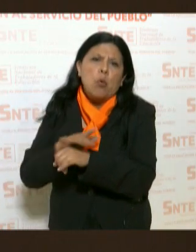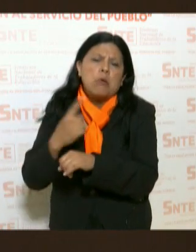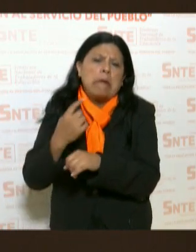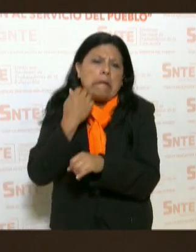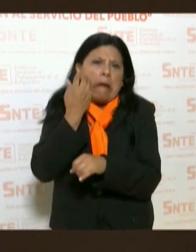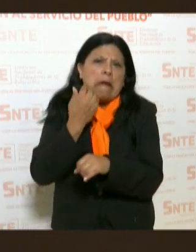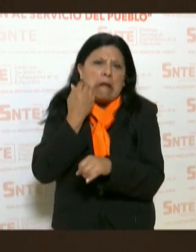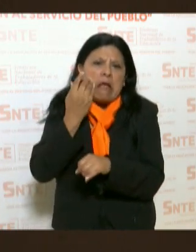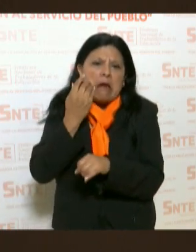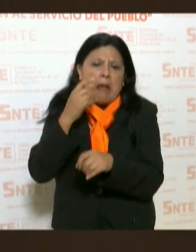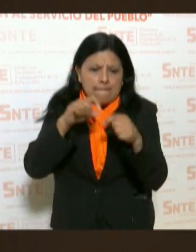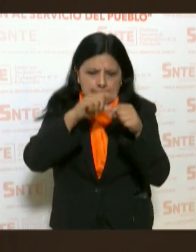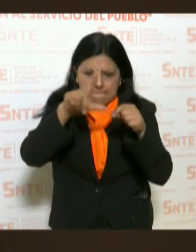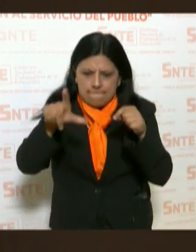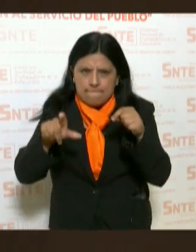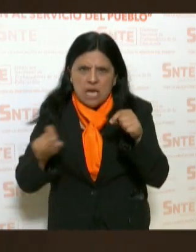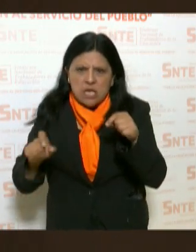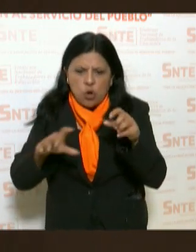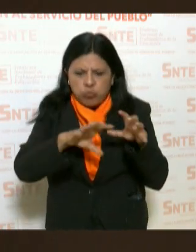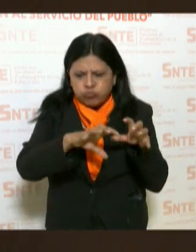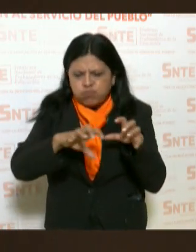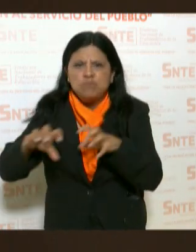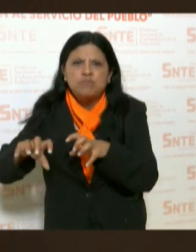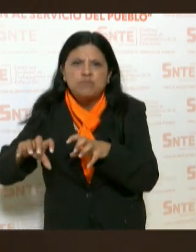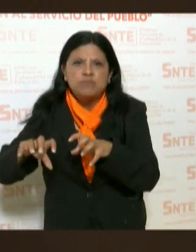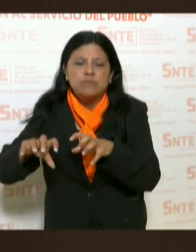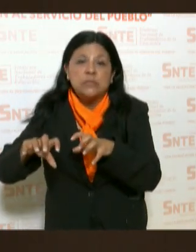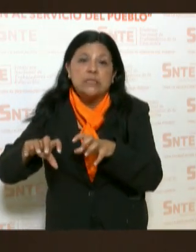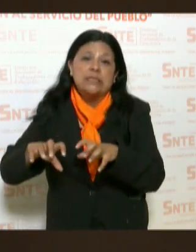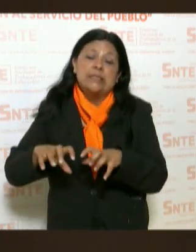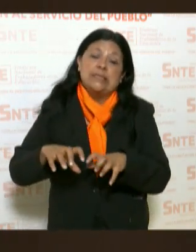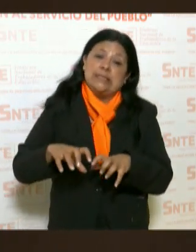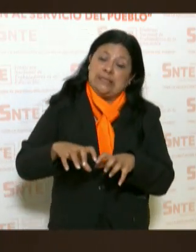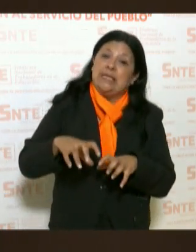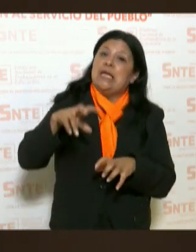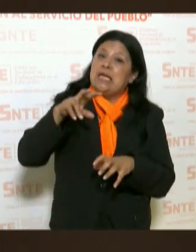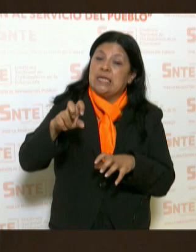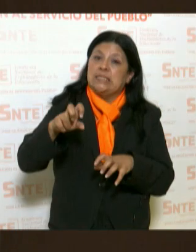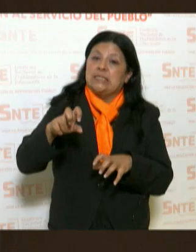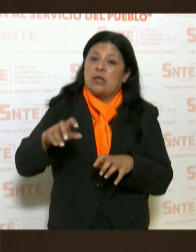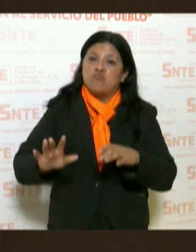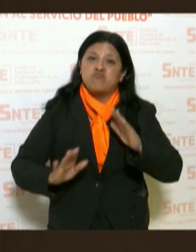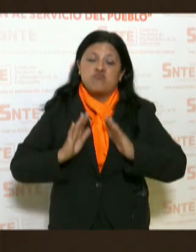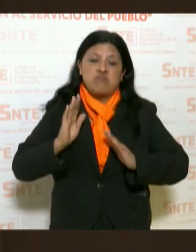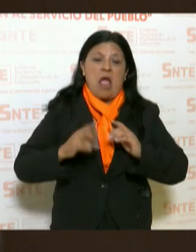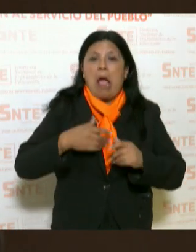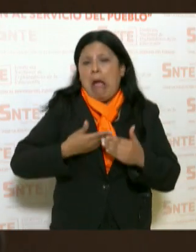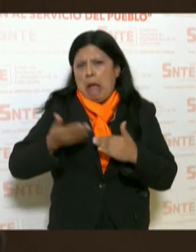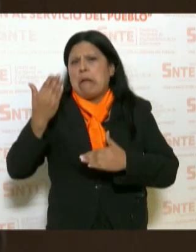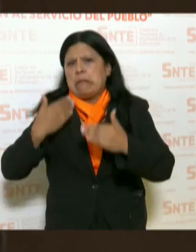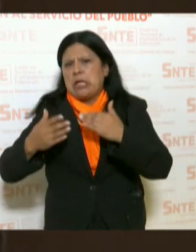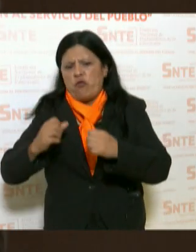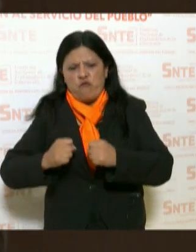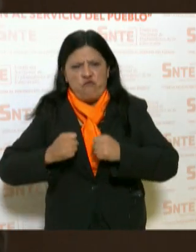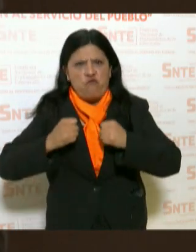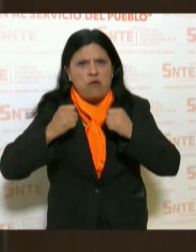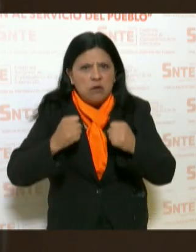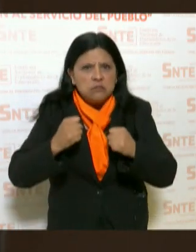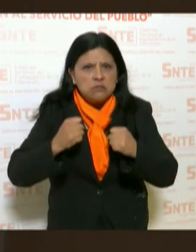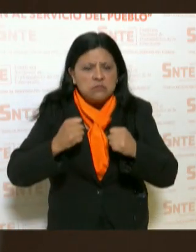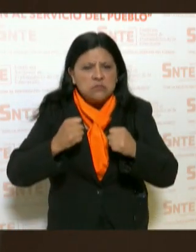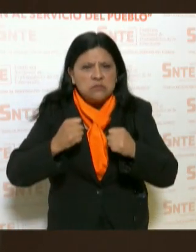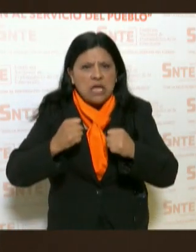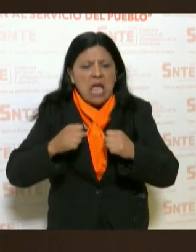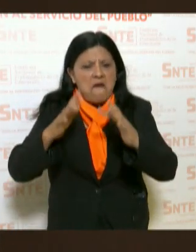Nos invadió el ejército más poderoso del mundo en ese entonces el